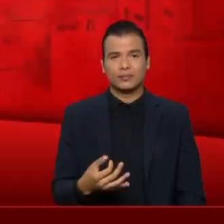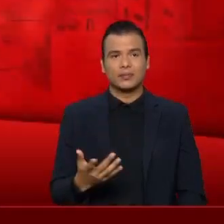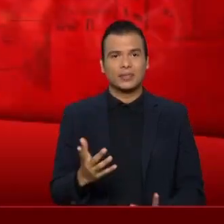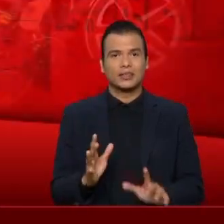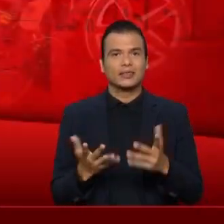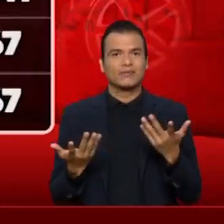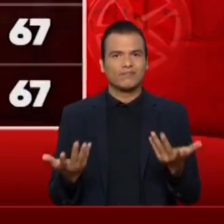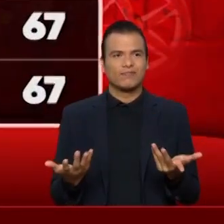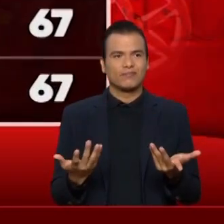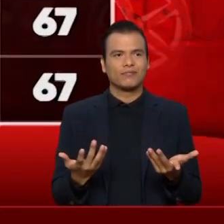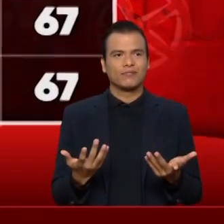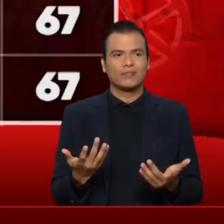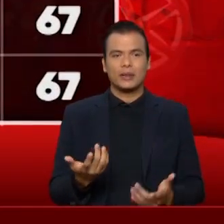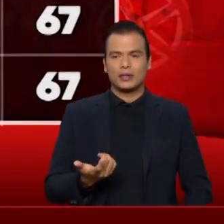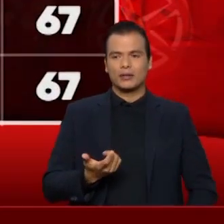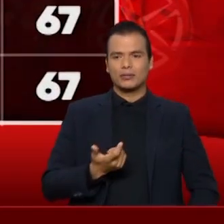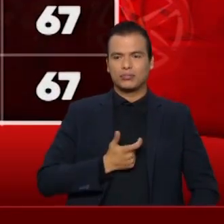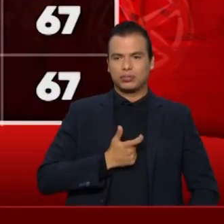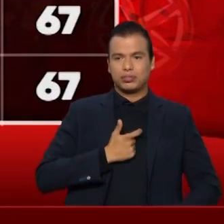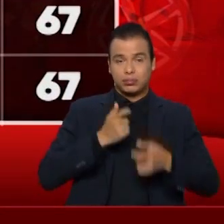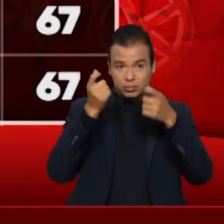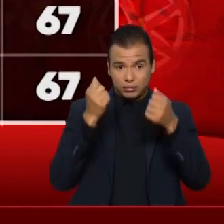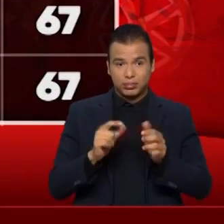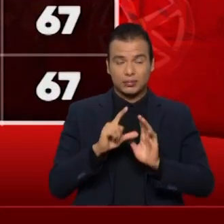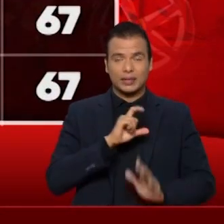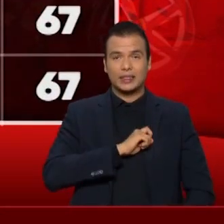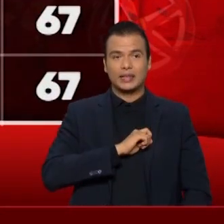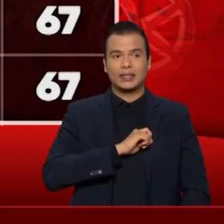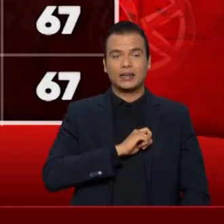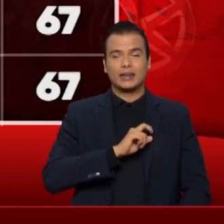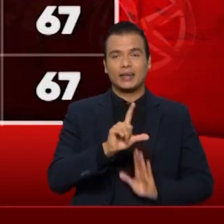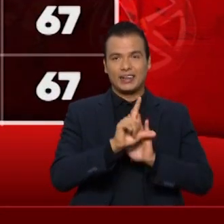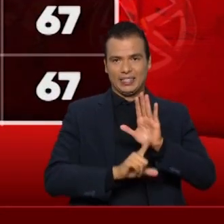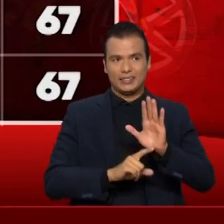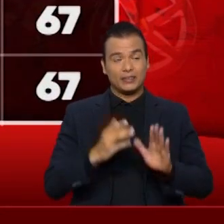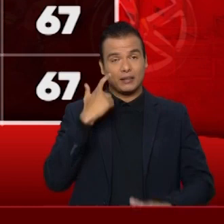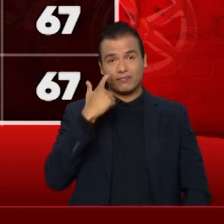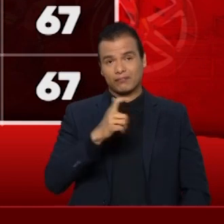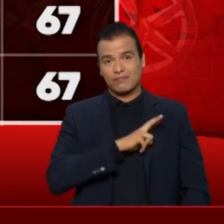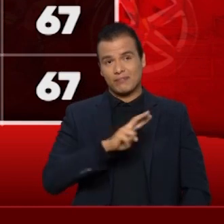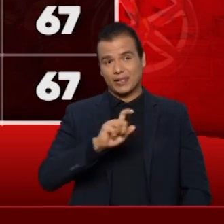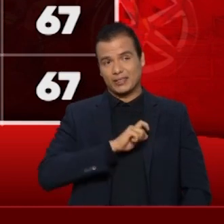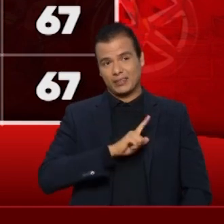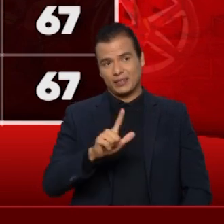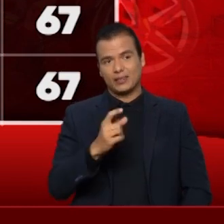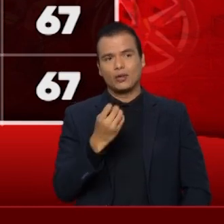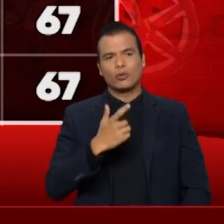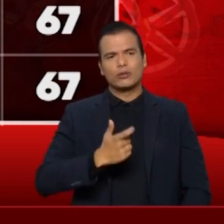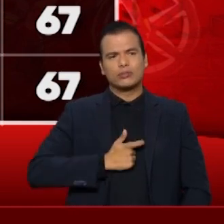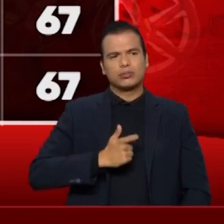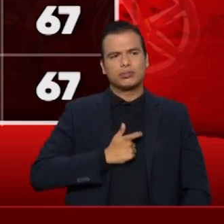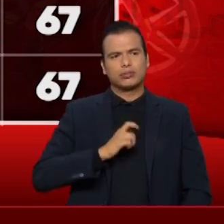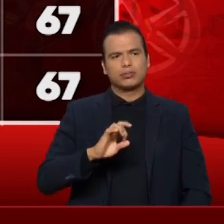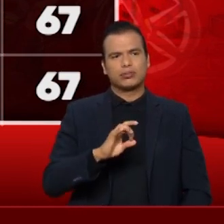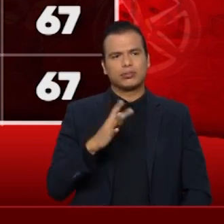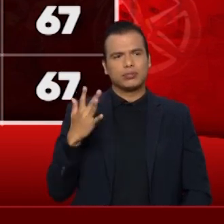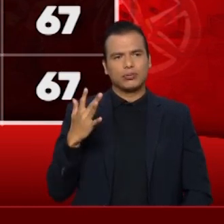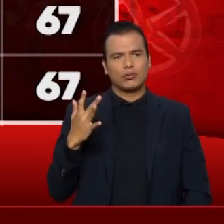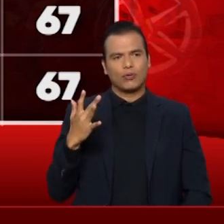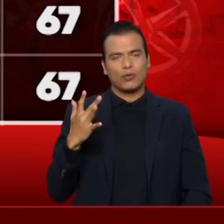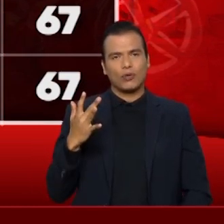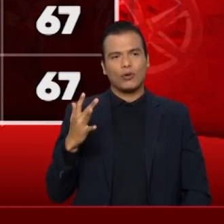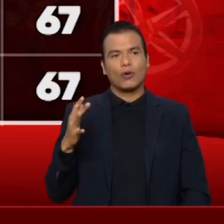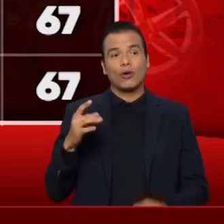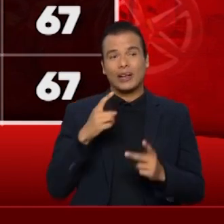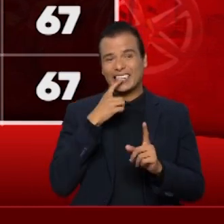el Valle del Cauca lidera la edición 2023 de los Juegos Nacionales Eje Cafetero. Tenemos 371